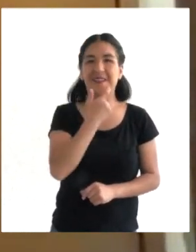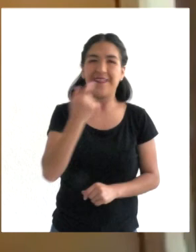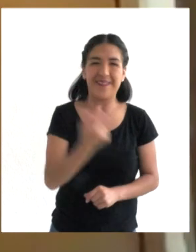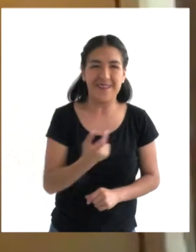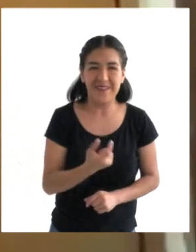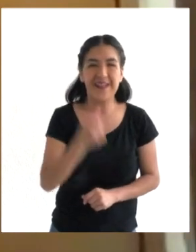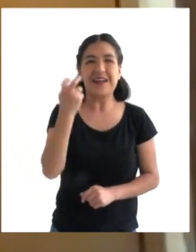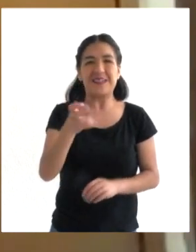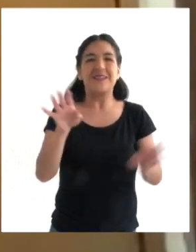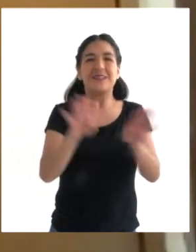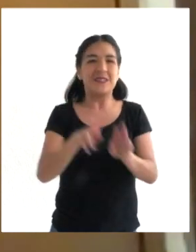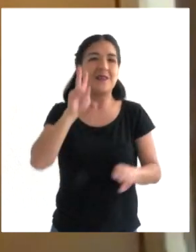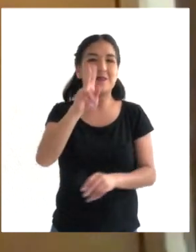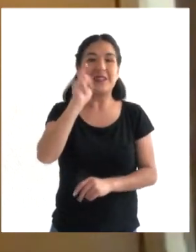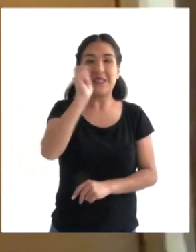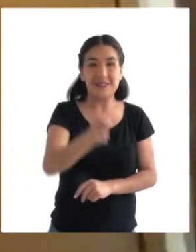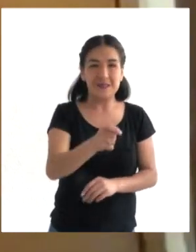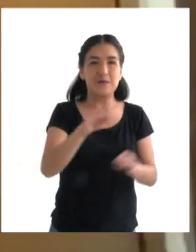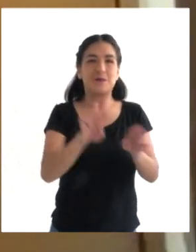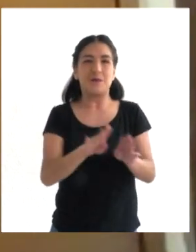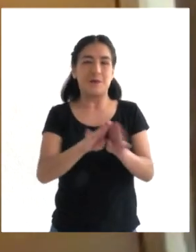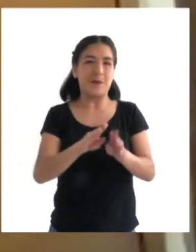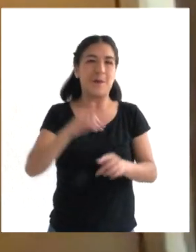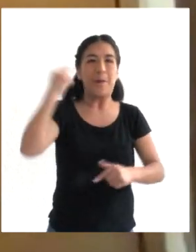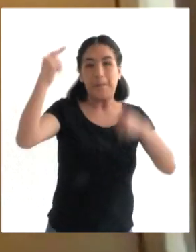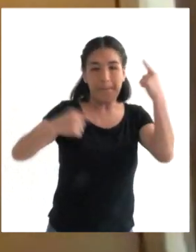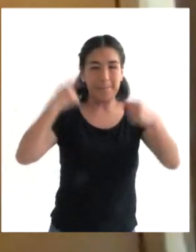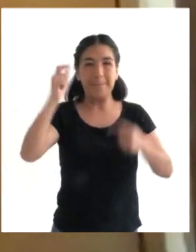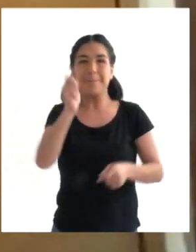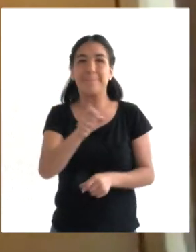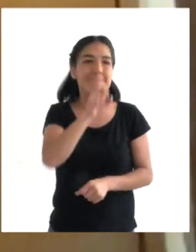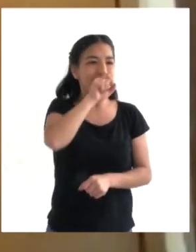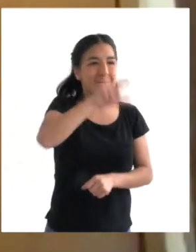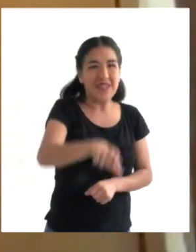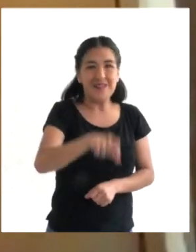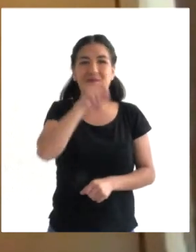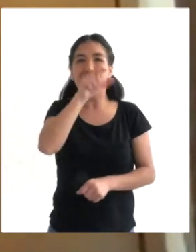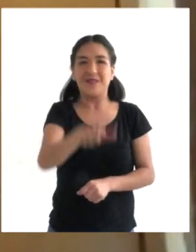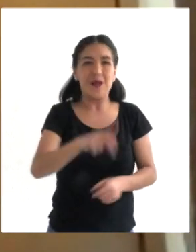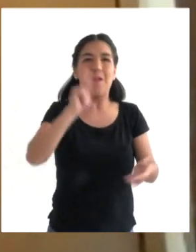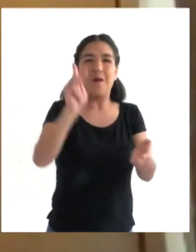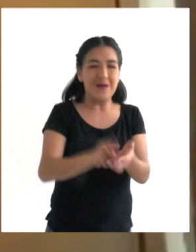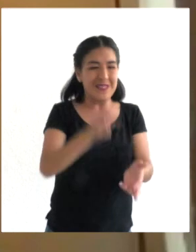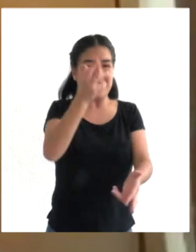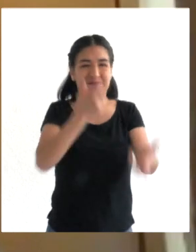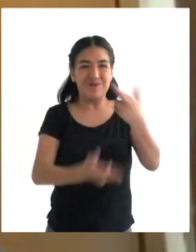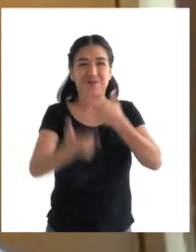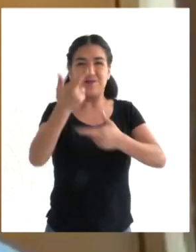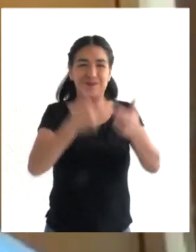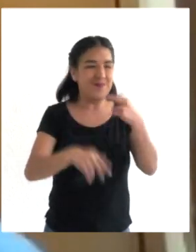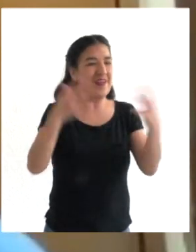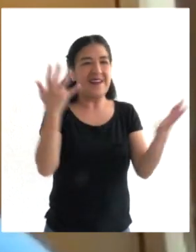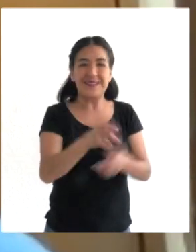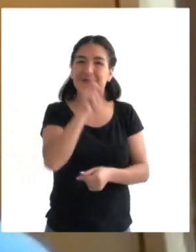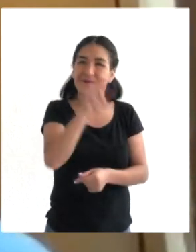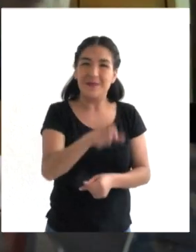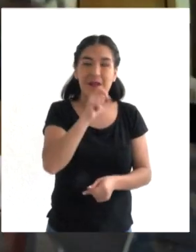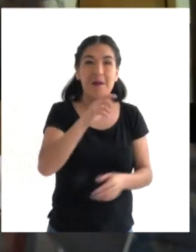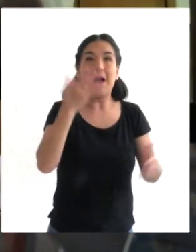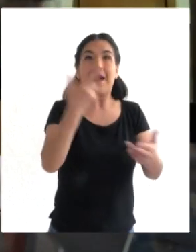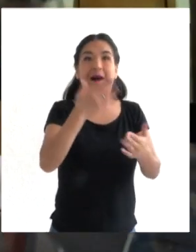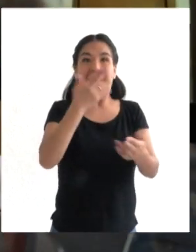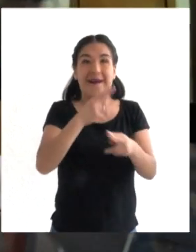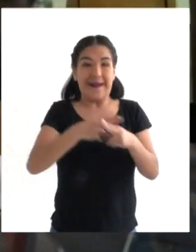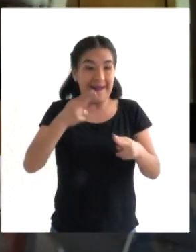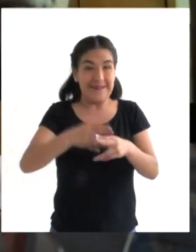decía, locura es hacer la misma cosa una y otra vez esperando obtener resultados diferentes.